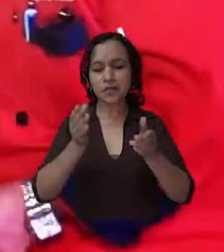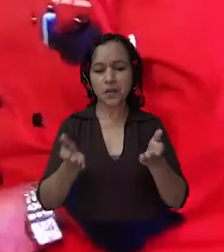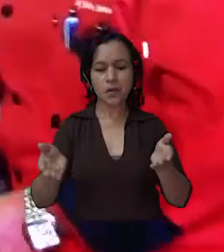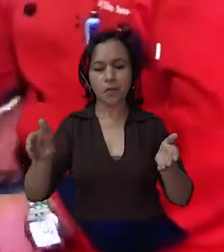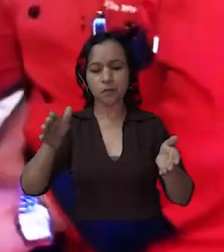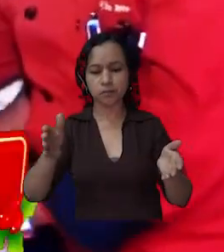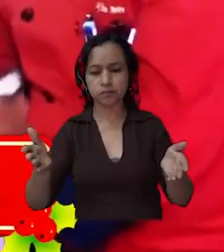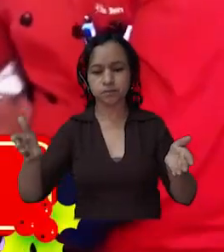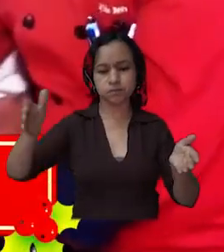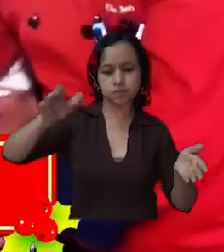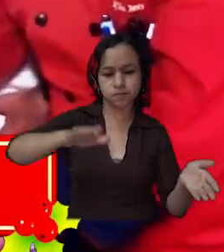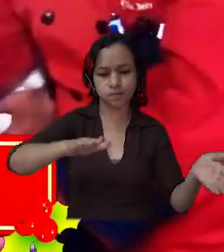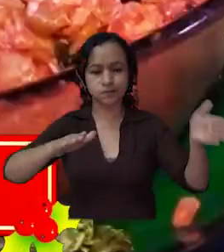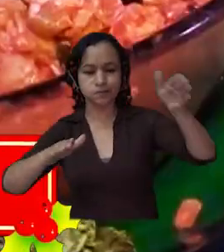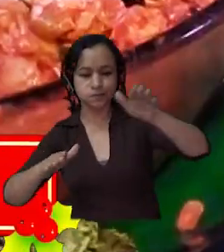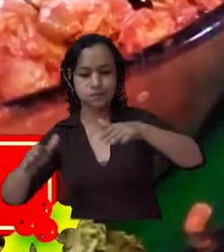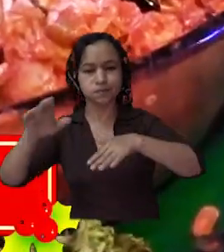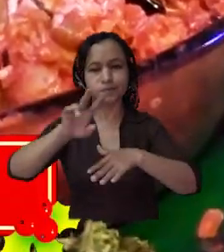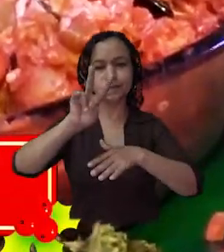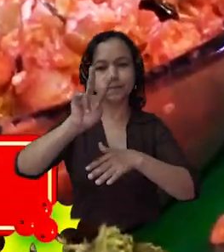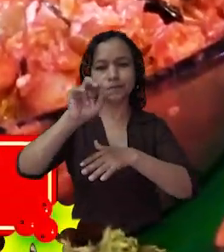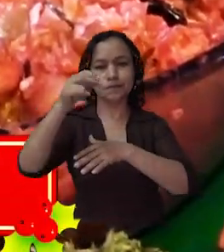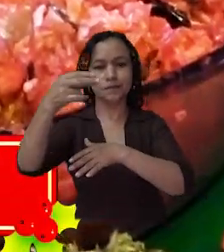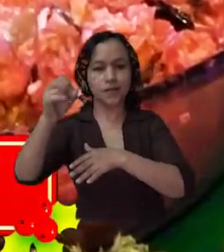pues, con diferentes